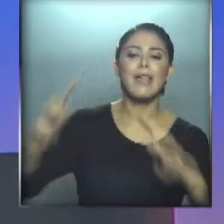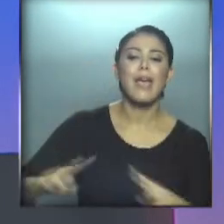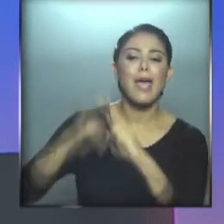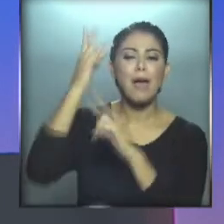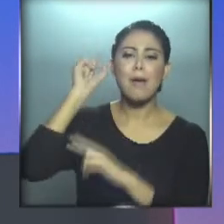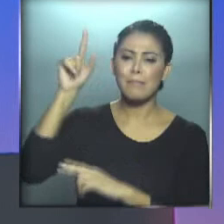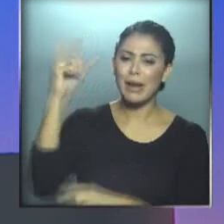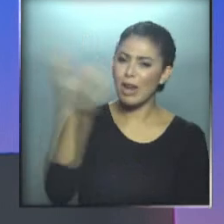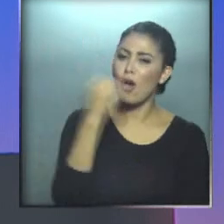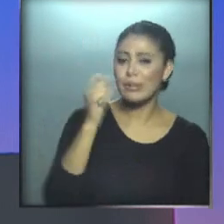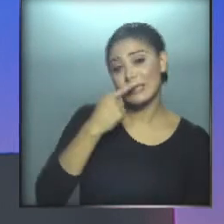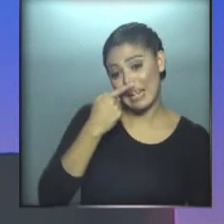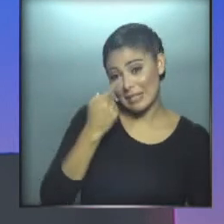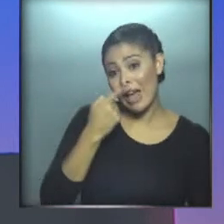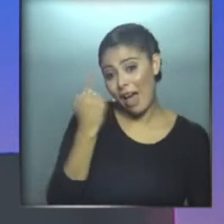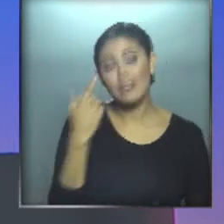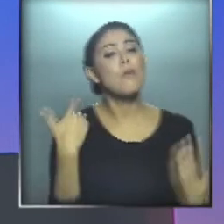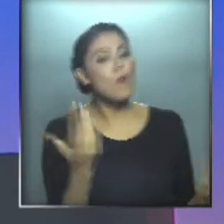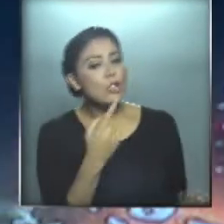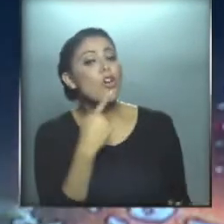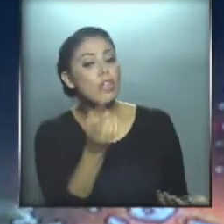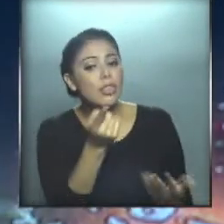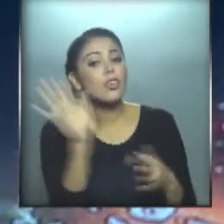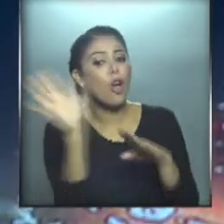una película es algo bastante interesante. Por eso le dije que los actores, los